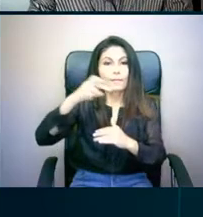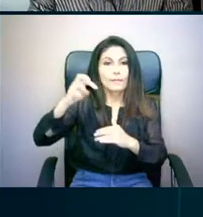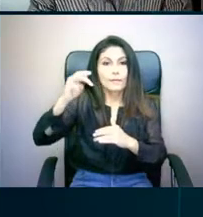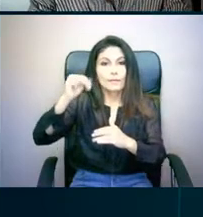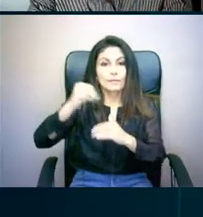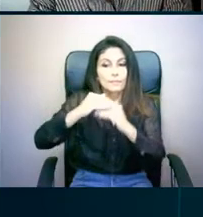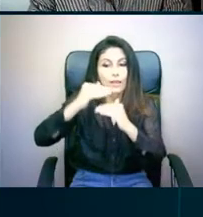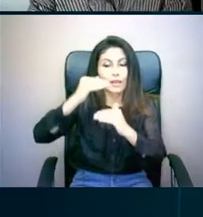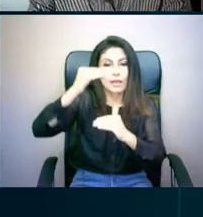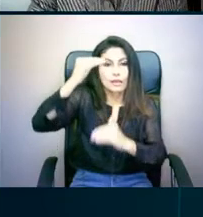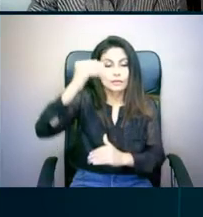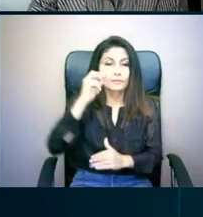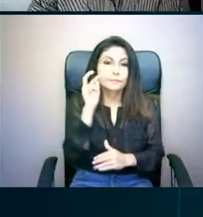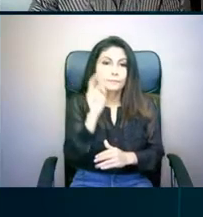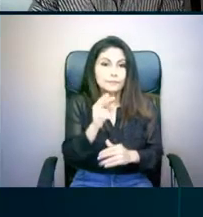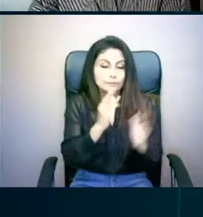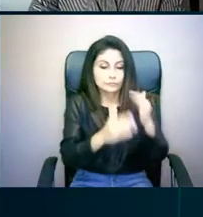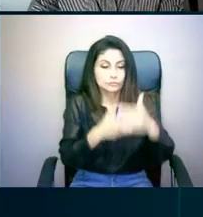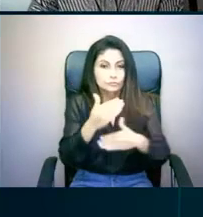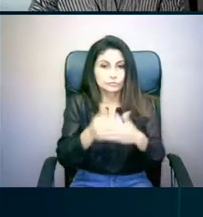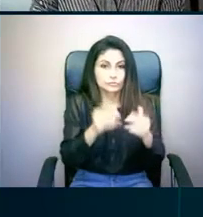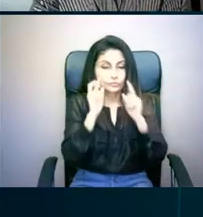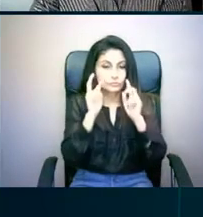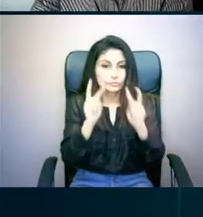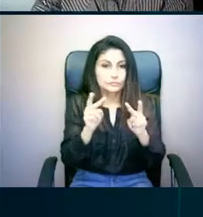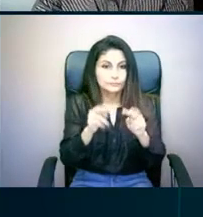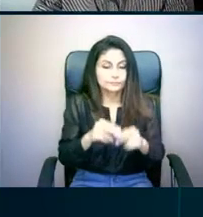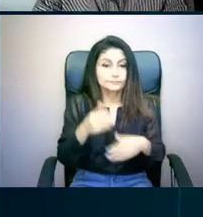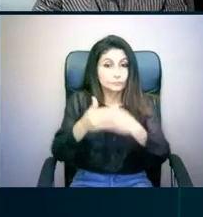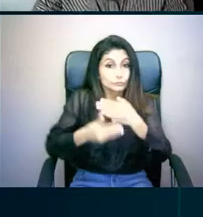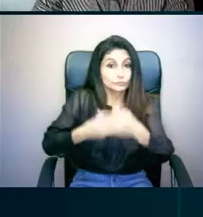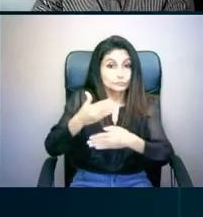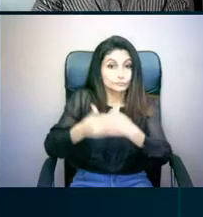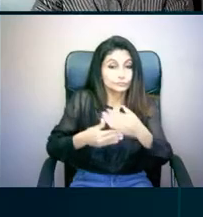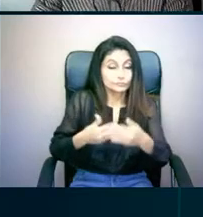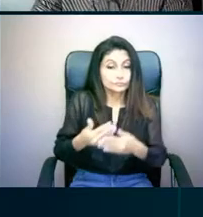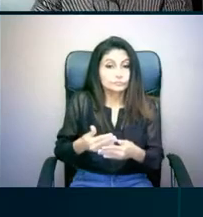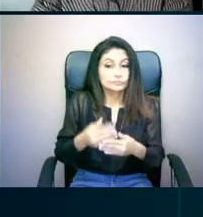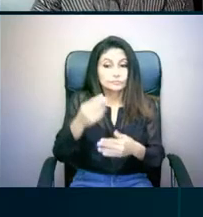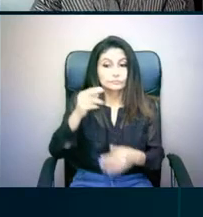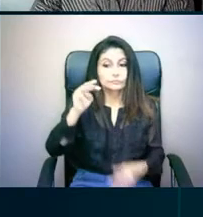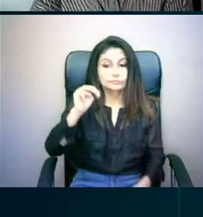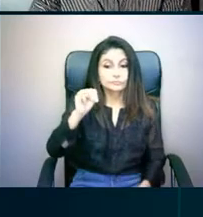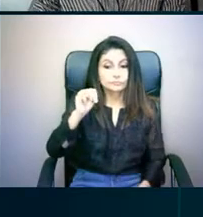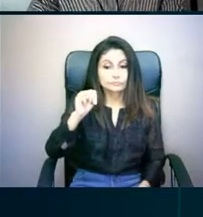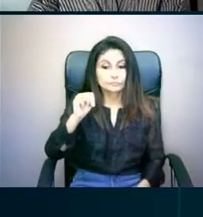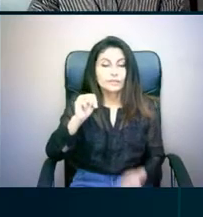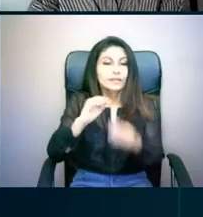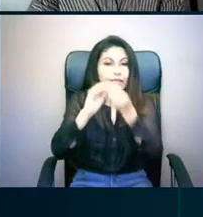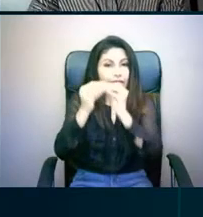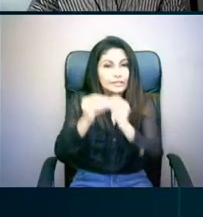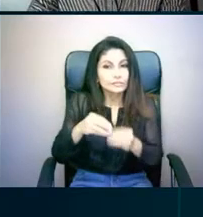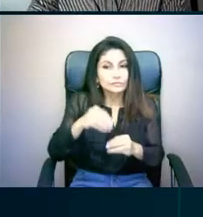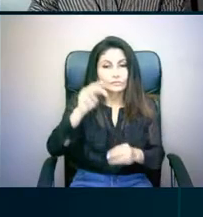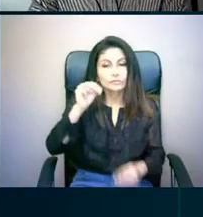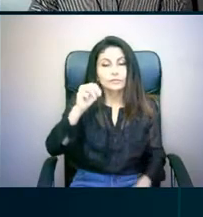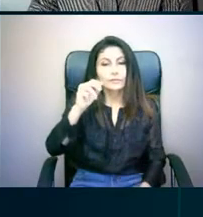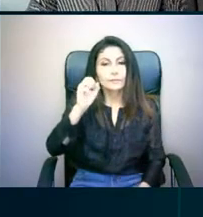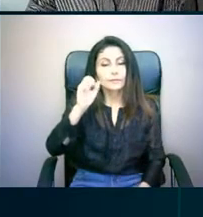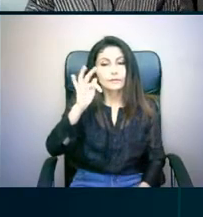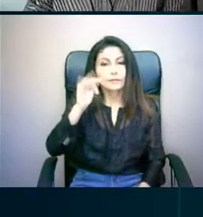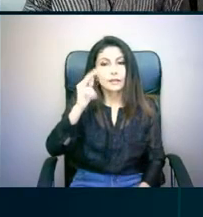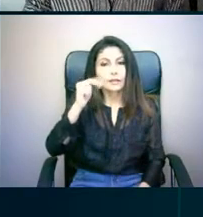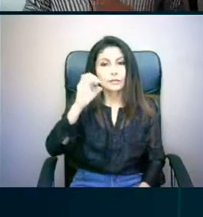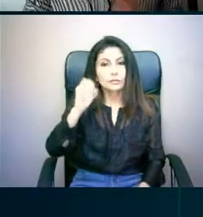proceso, acá podemos ver con esto que el proceso de metanogénesis es el que se está viendo afectado. ¿Por